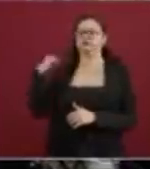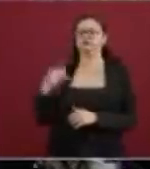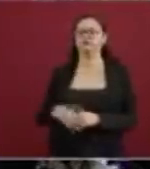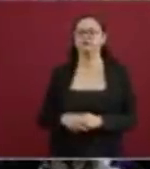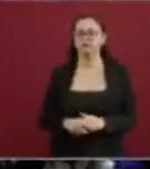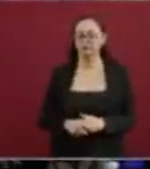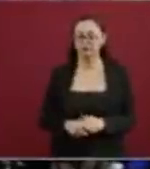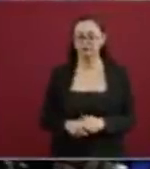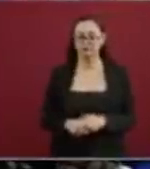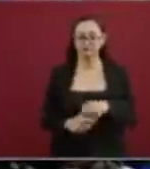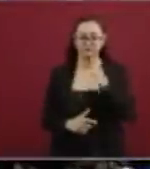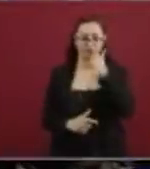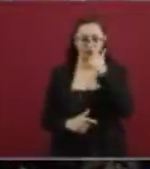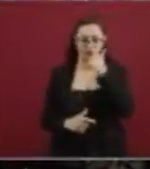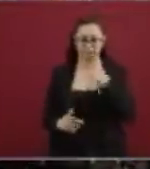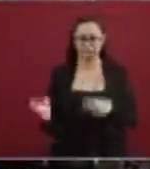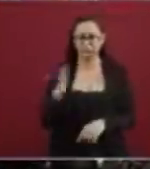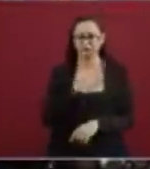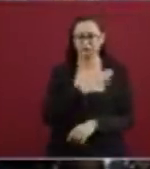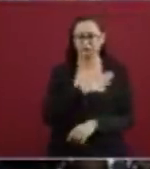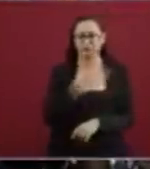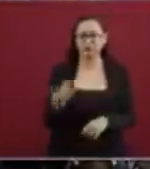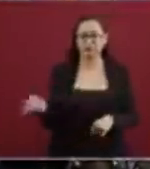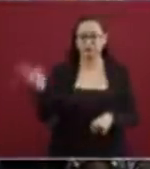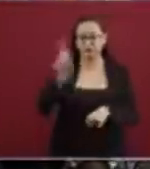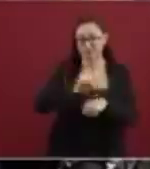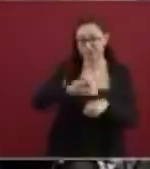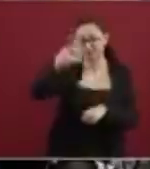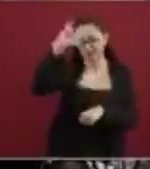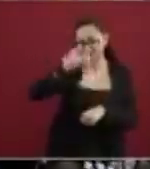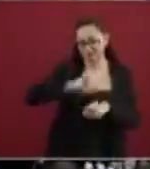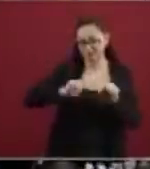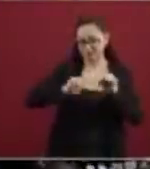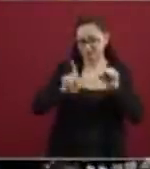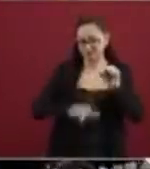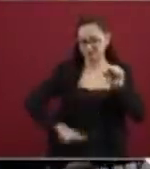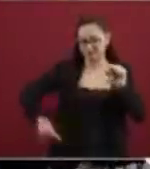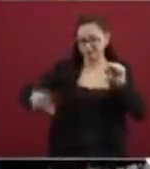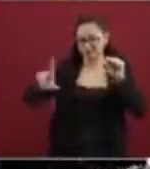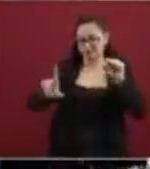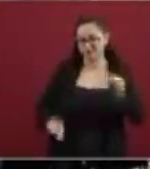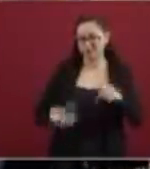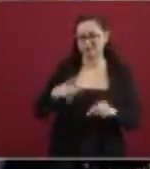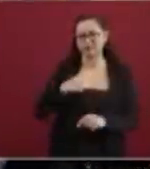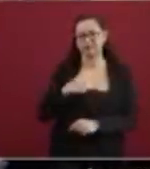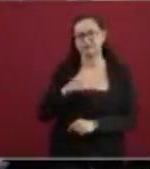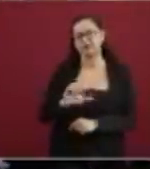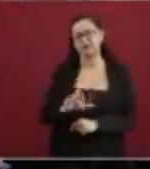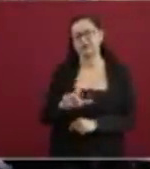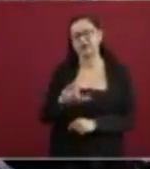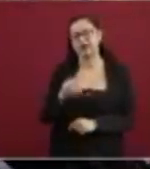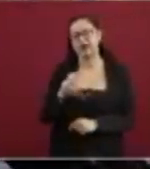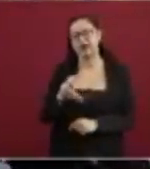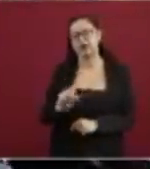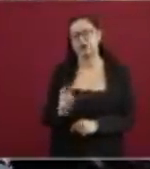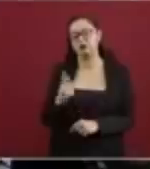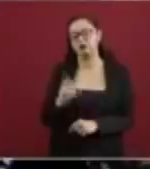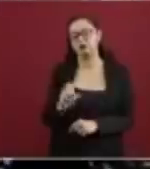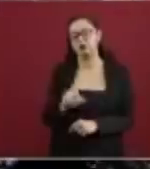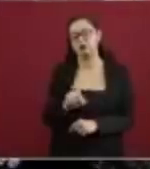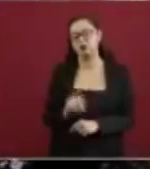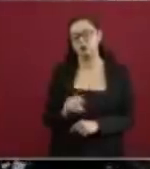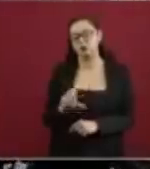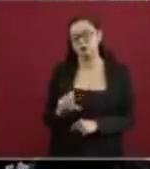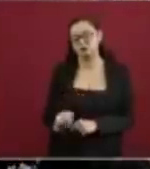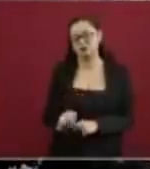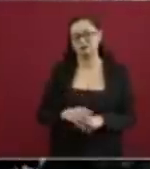Buenos días, jefe del Estado mexicano. Carlos Pozos, reportero de Petróleo y Energía y Líderes Mexicanos.